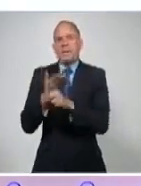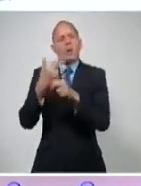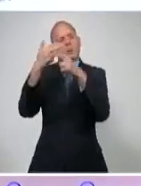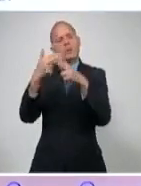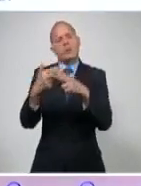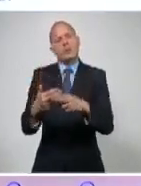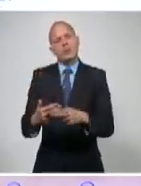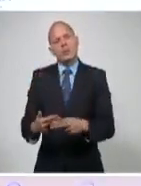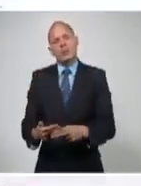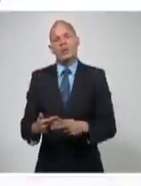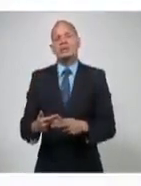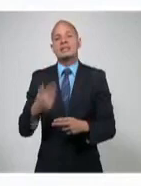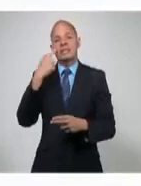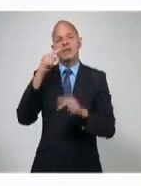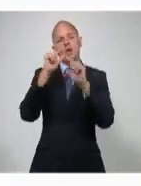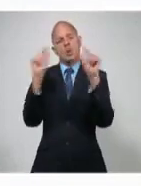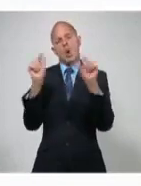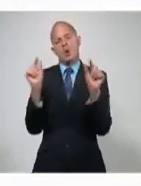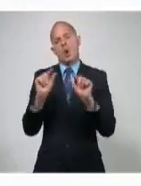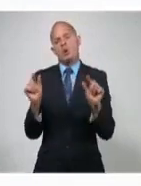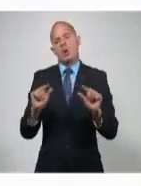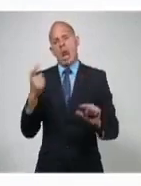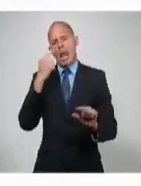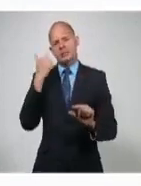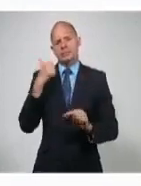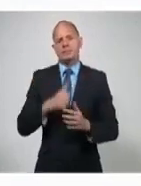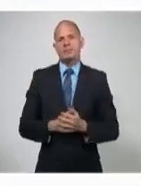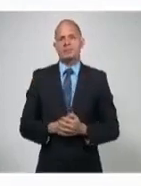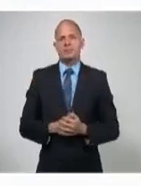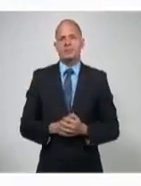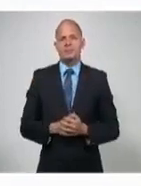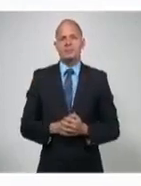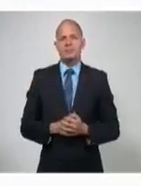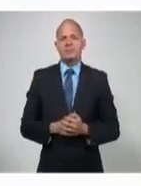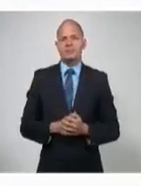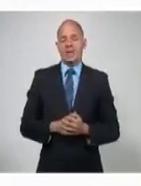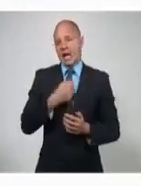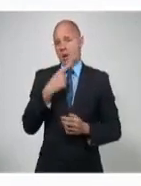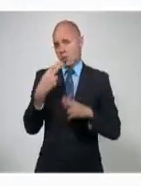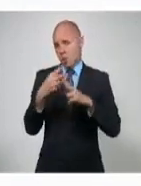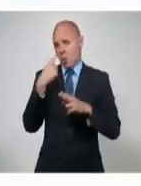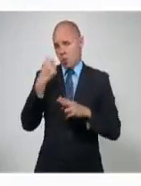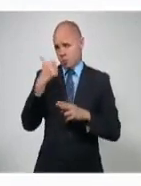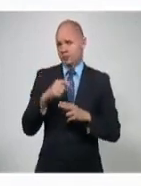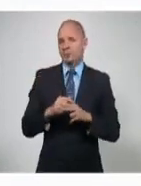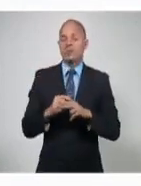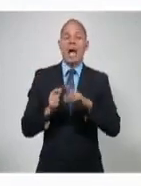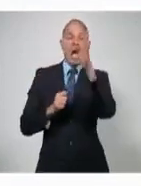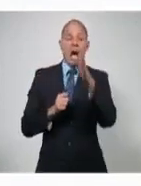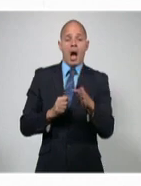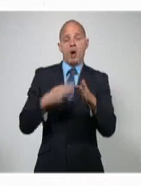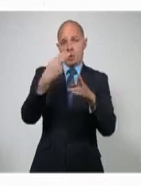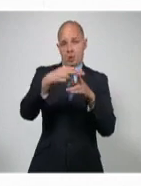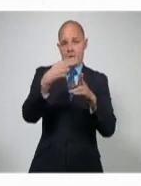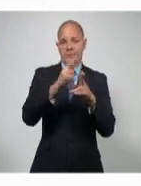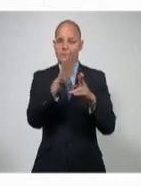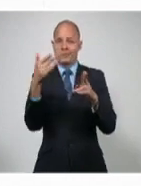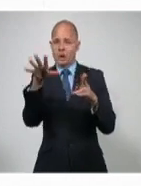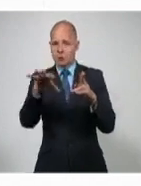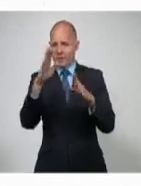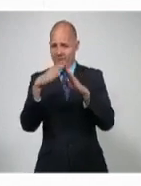legitimidad, la legitimidad de su solicitud. Vamos a ver los ejemplos. A ver, el nombre de la persona estaría aquí, el lugar y la fecha. Nombre